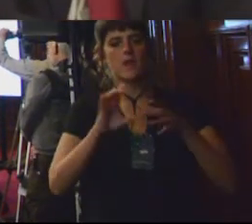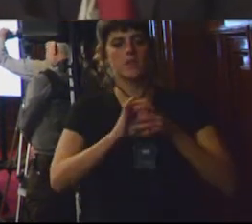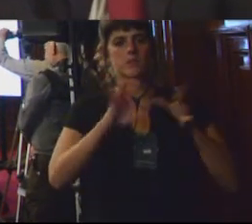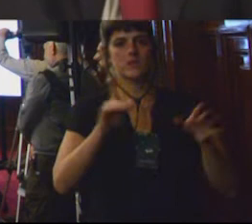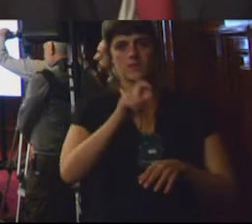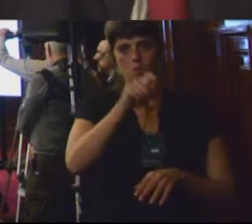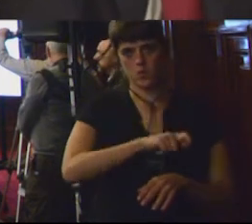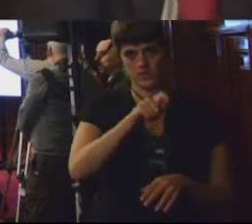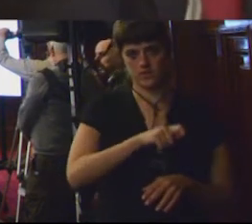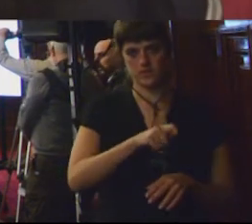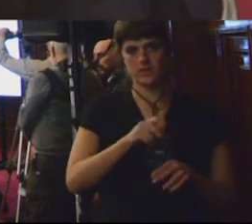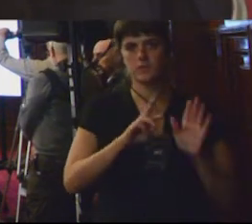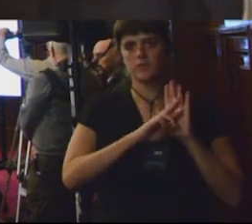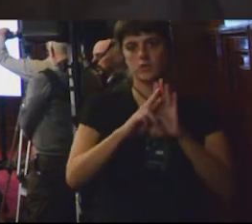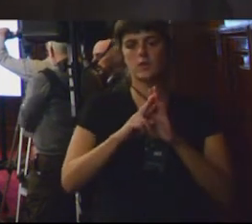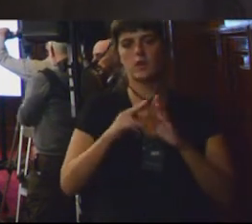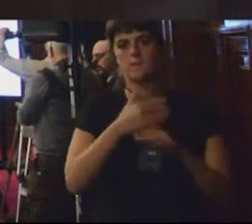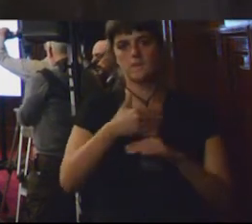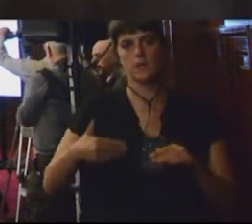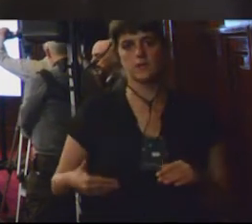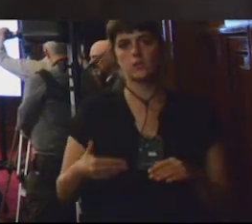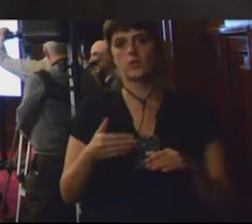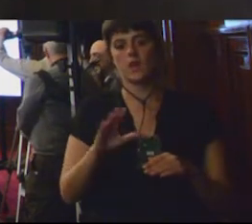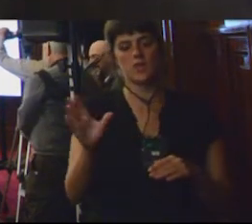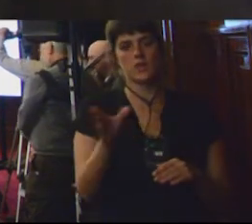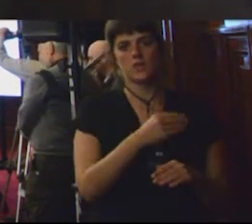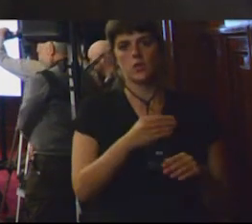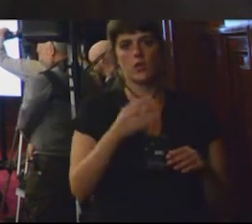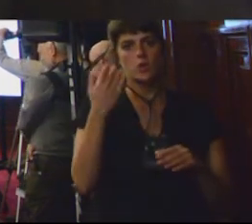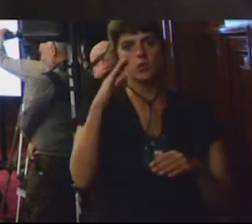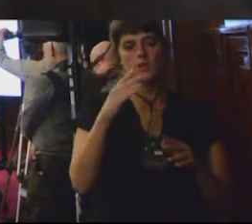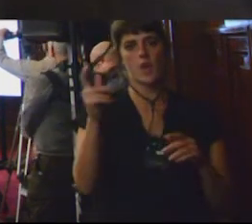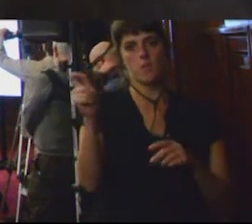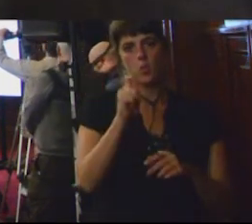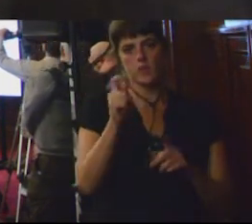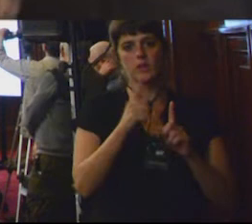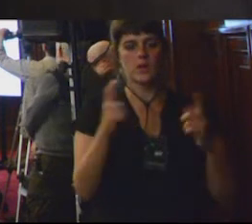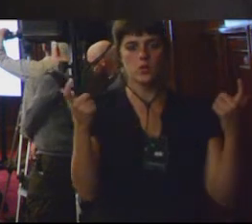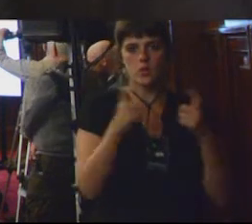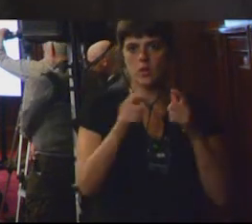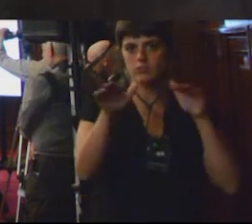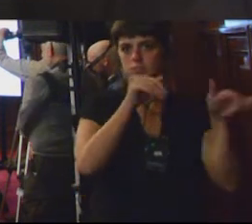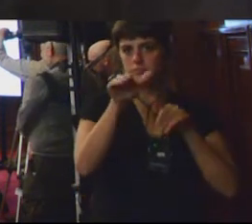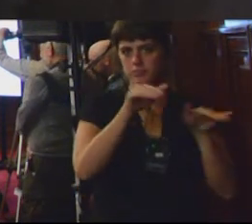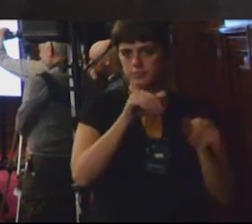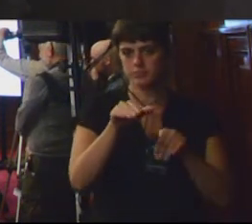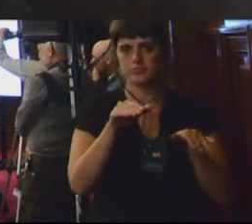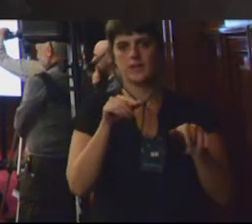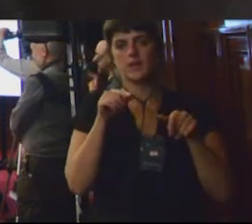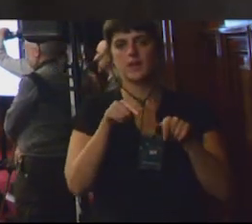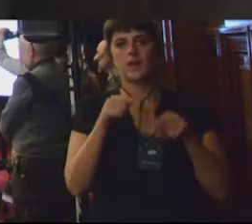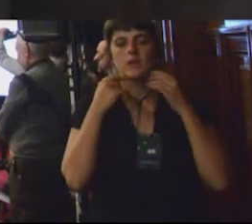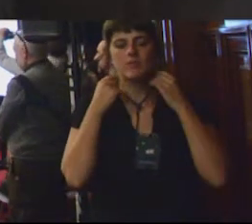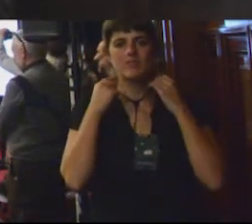magistratura participou de todas as audiências públicas e reuniões convocadas no Congresso Nacional. Apresentamos